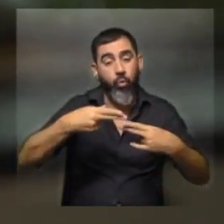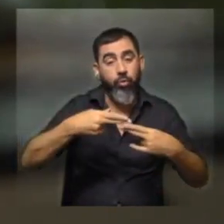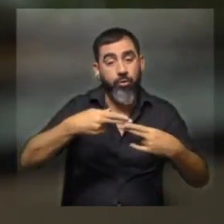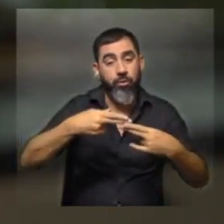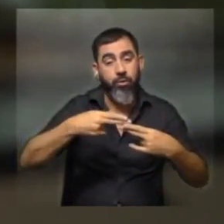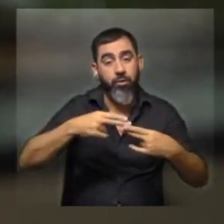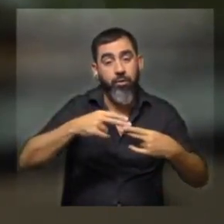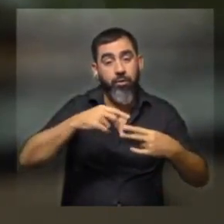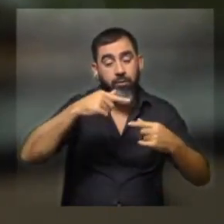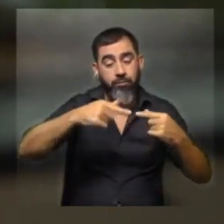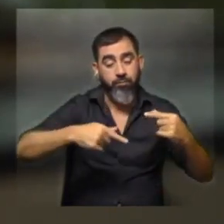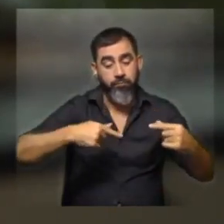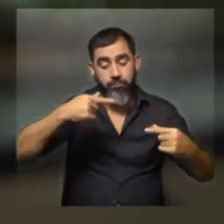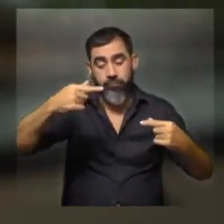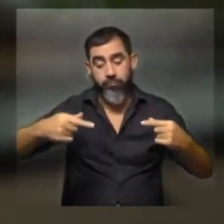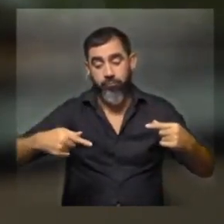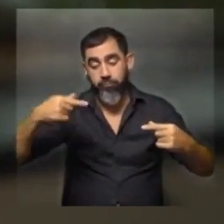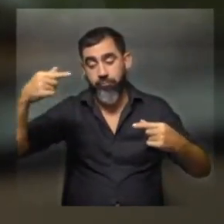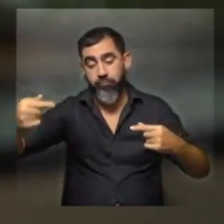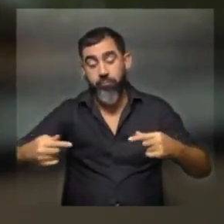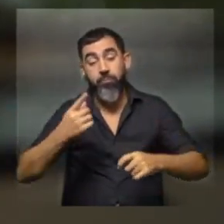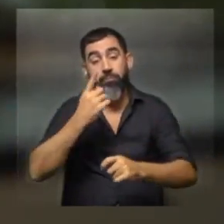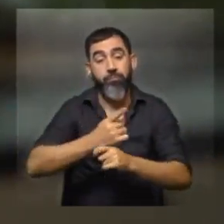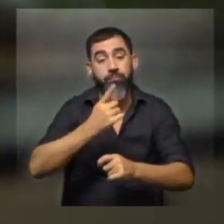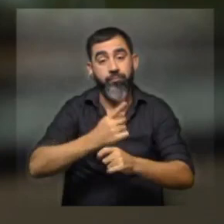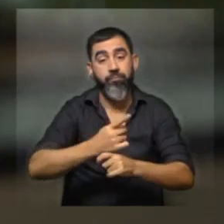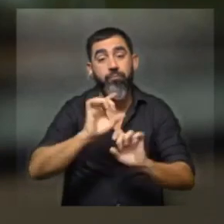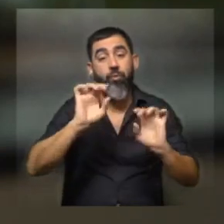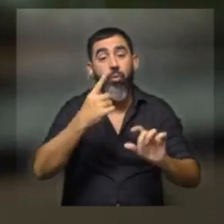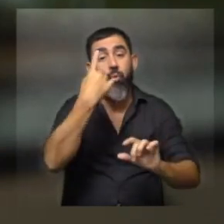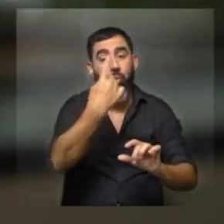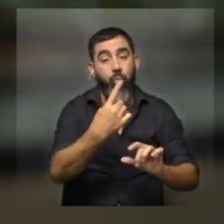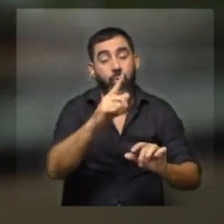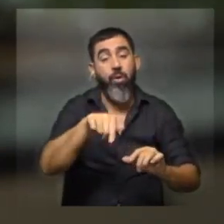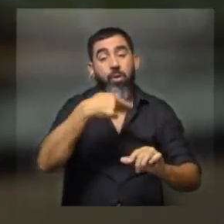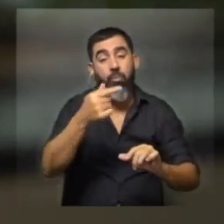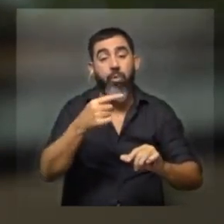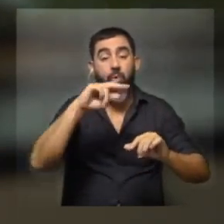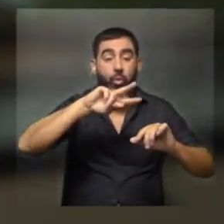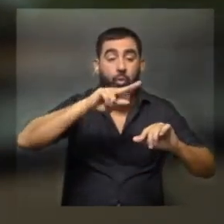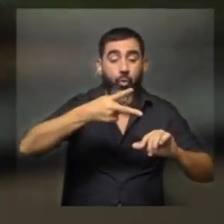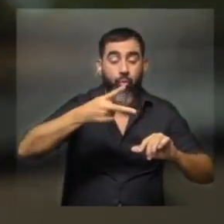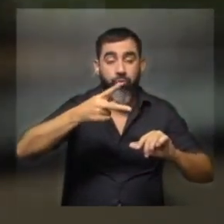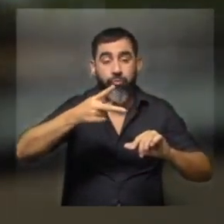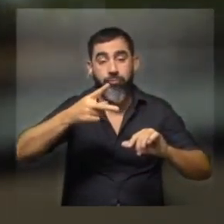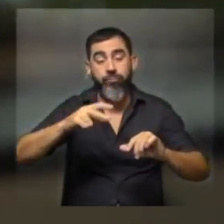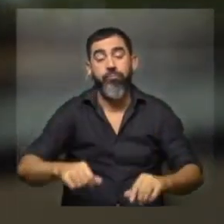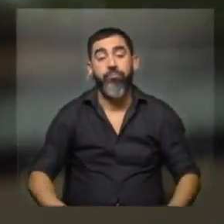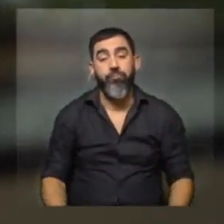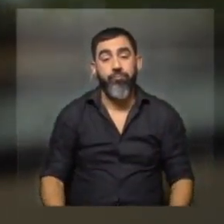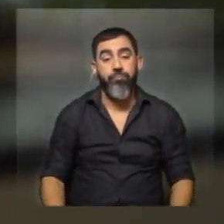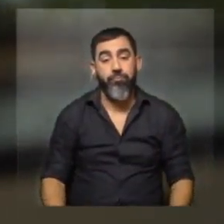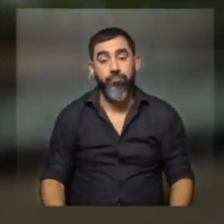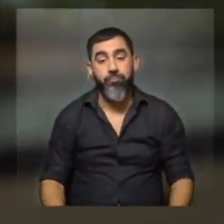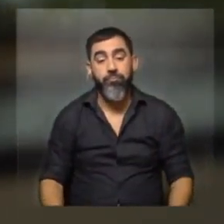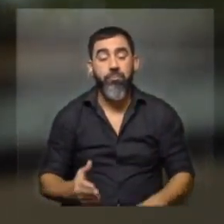en forma helicoidal. Primero un solo helicoide y después 2 helicoides. Y lo que